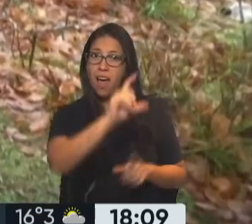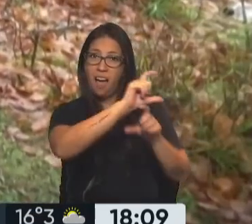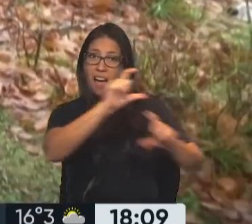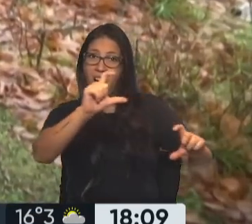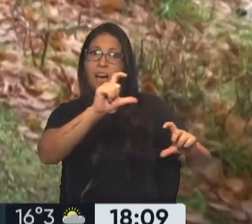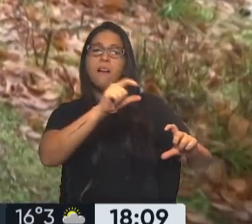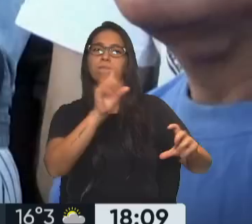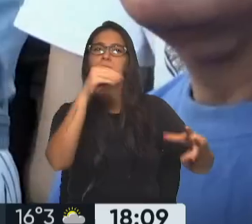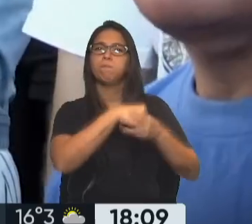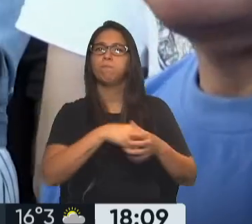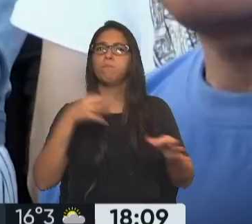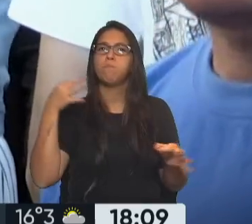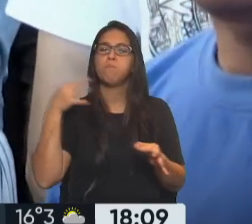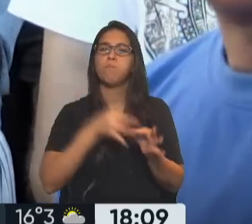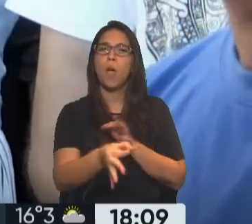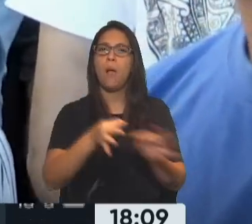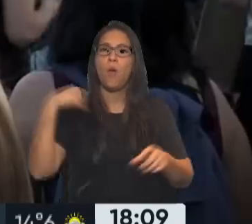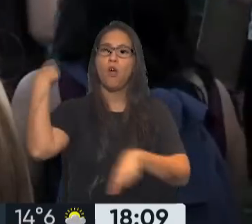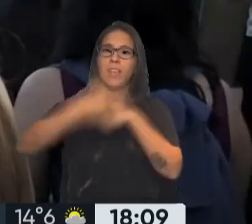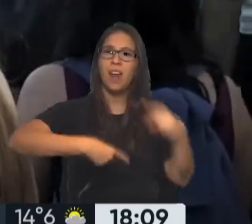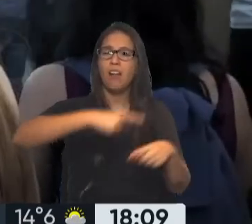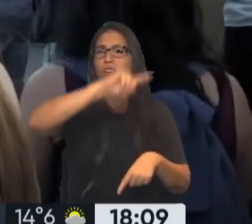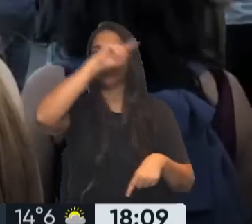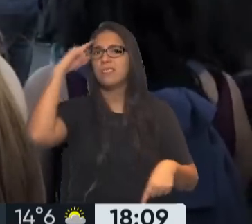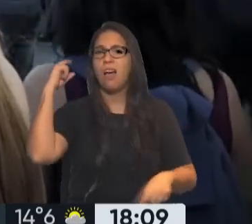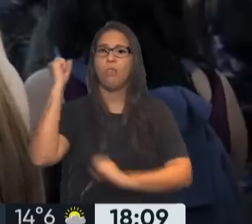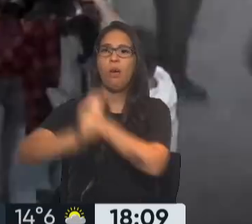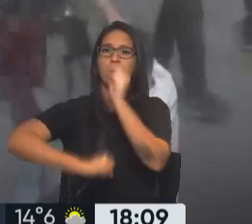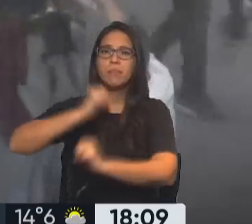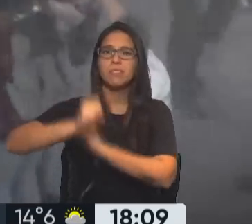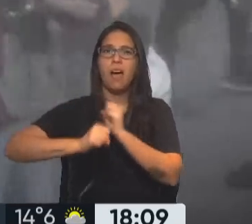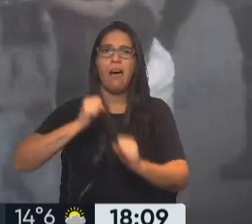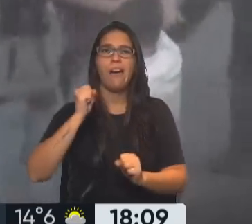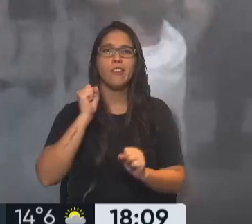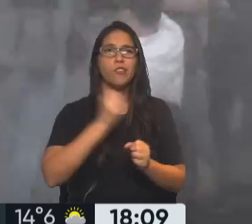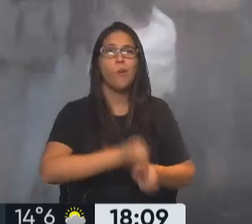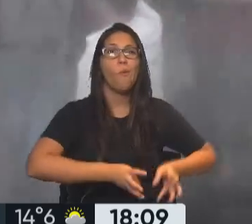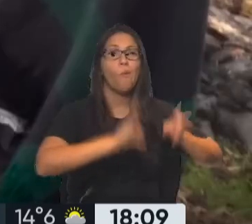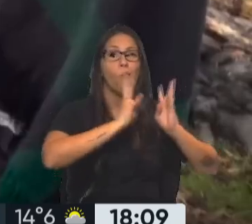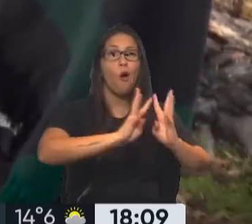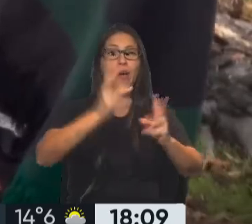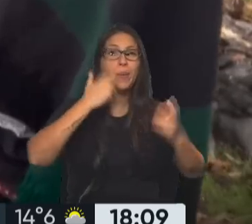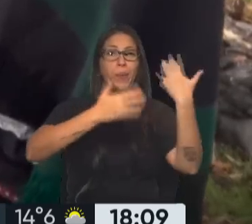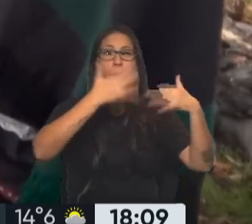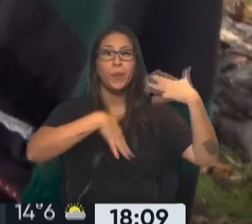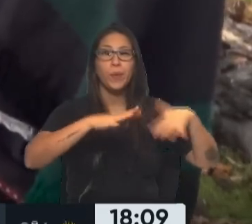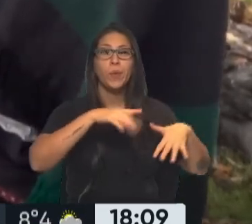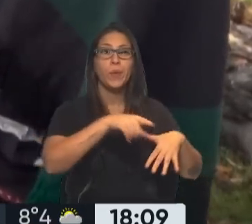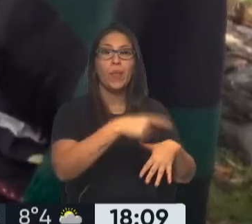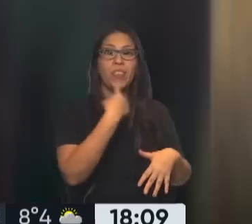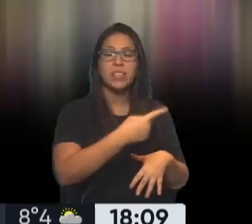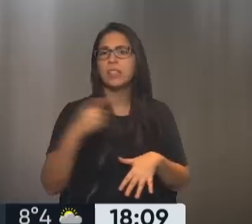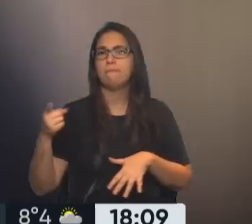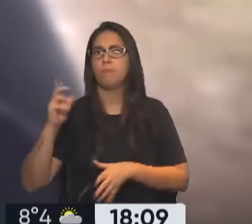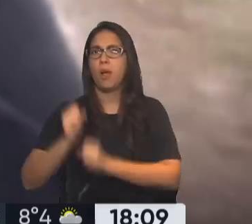los pueblos originarios, el Estado y grandes empresarios que explotan tierras y bosques considerados ancestrales por las comunidades